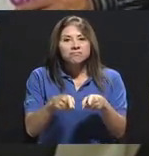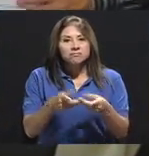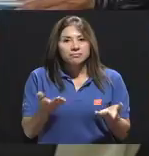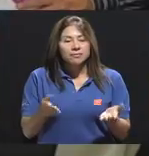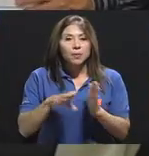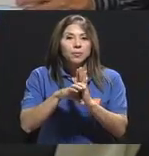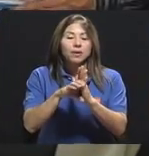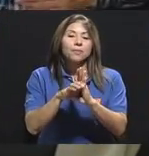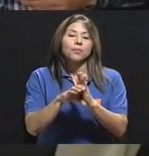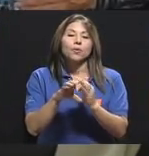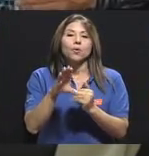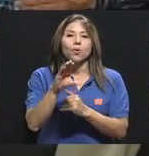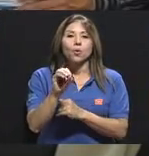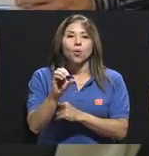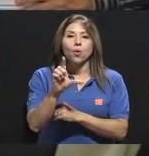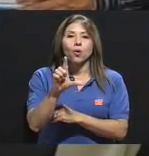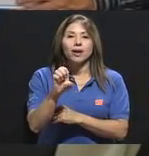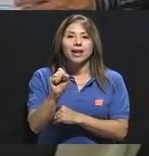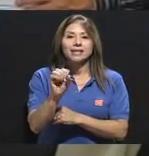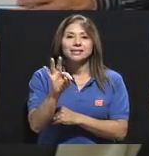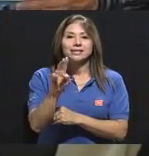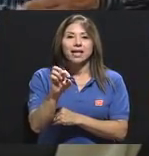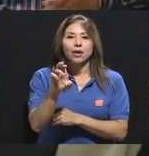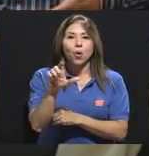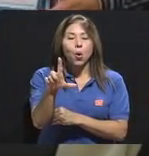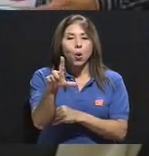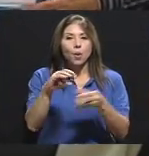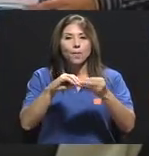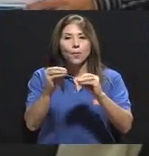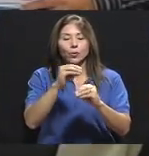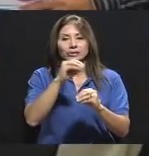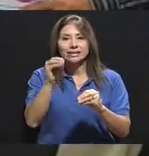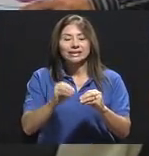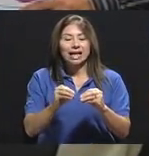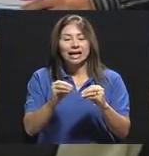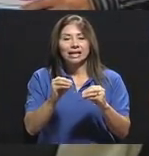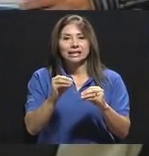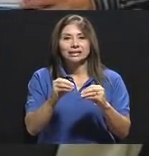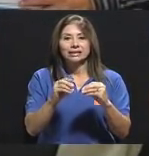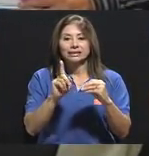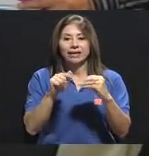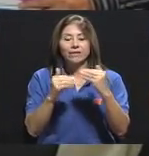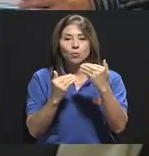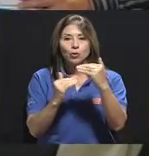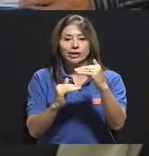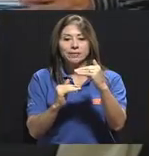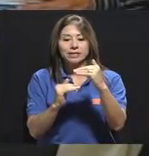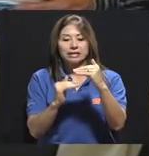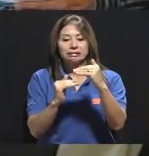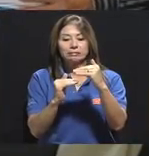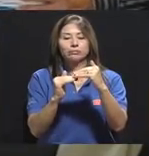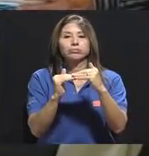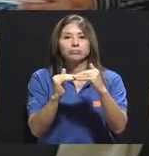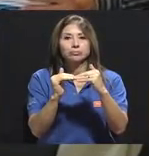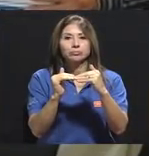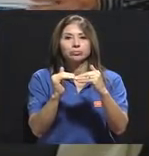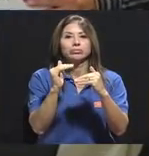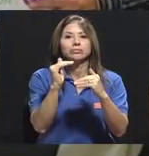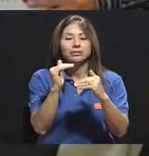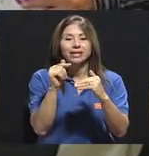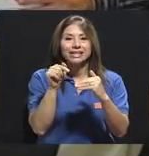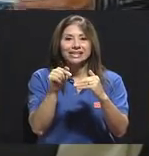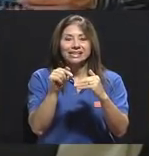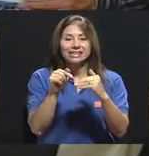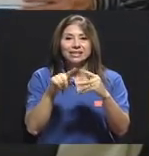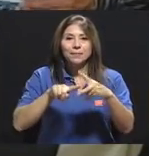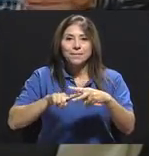colesterol Bueno ya supera el el límite verdad de miligramos por decilitro comienza